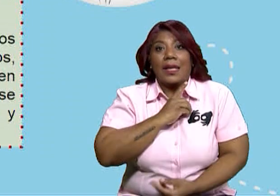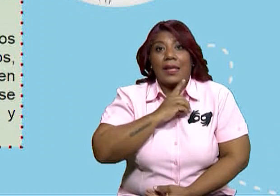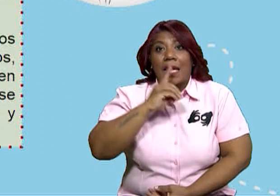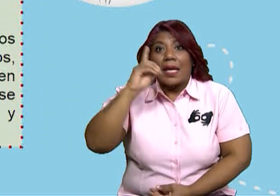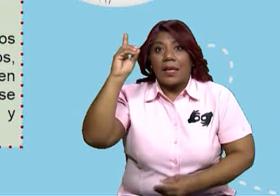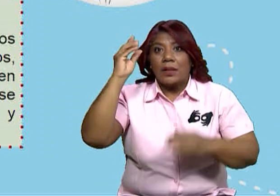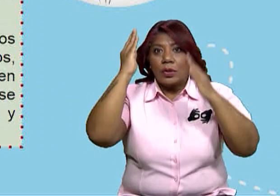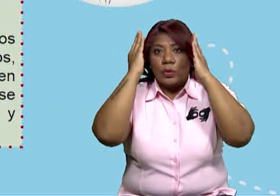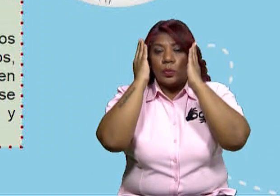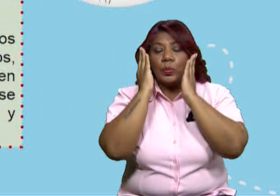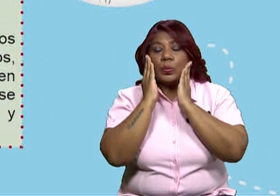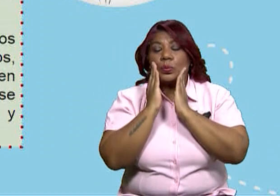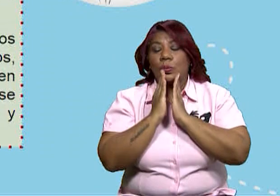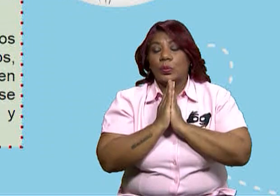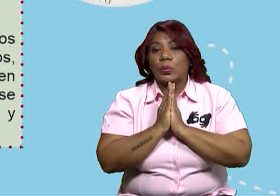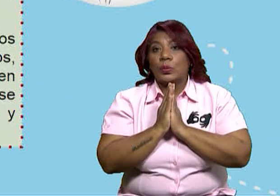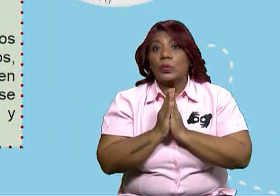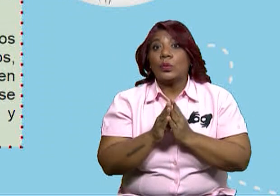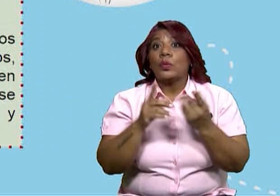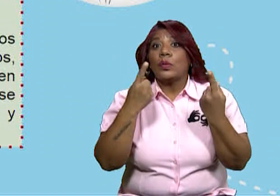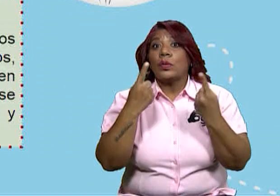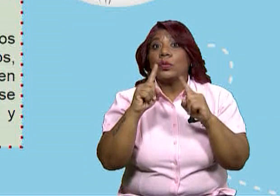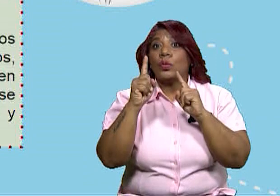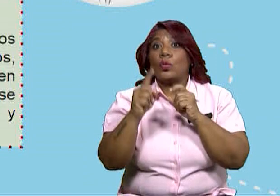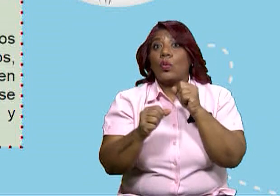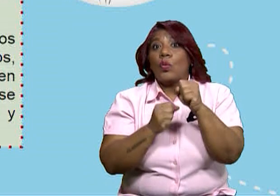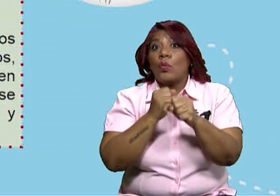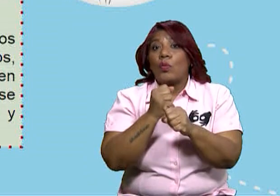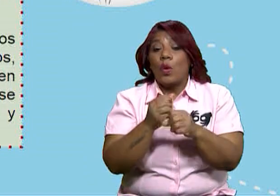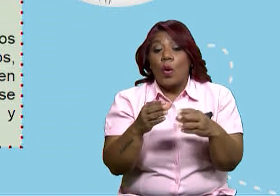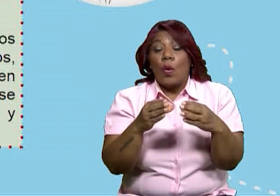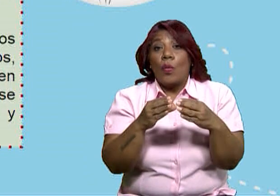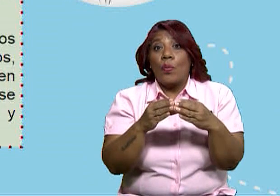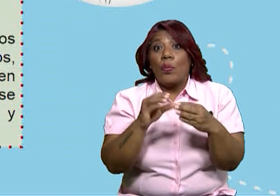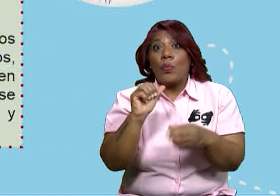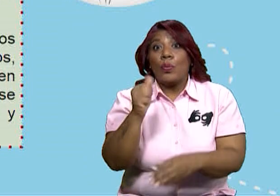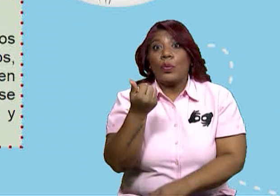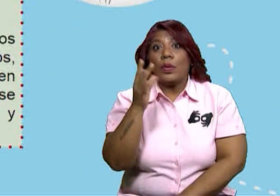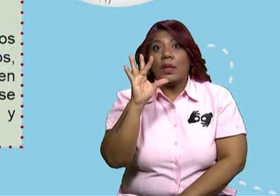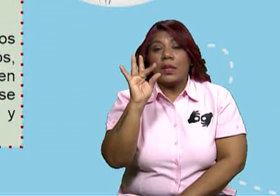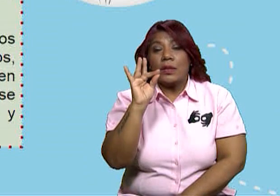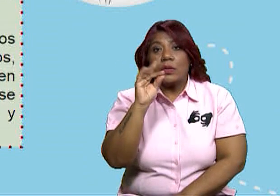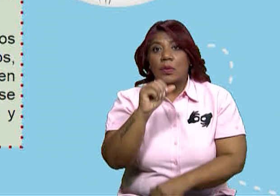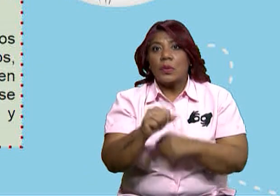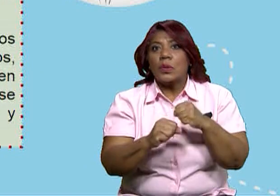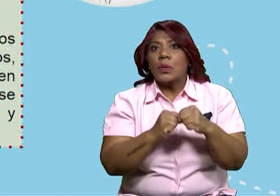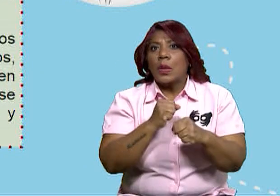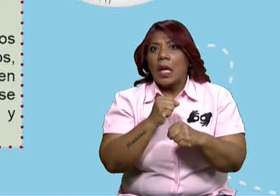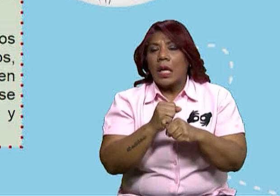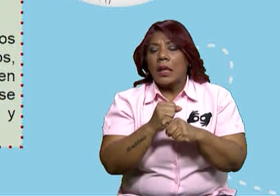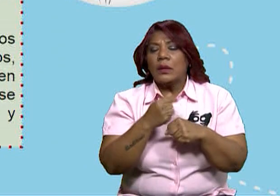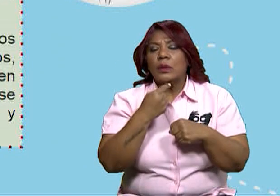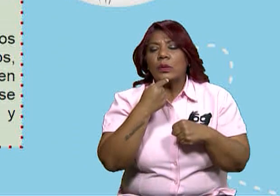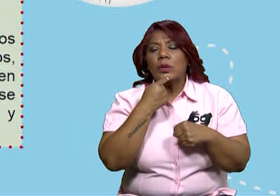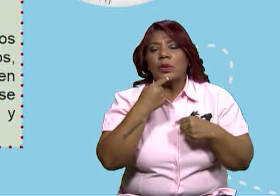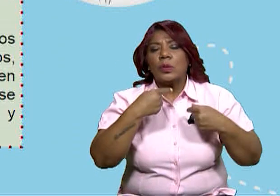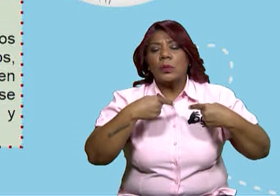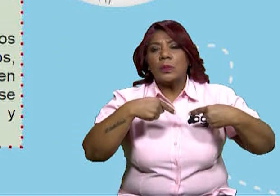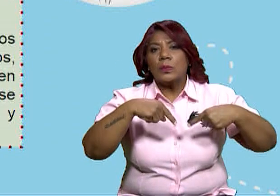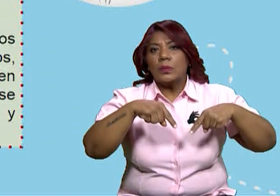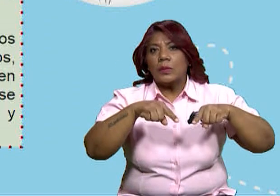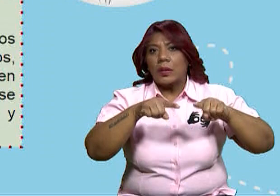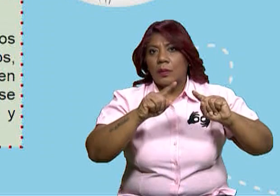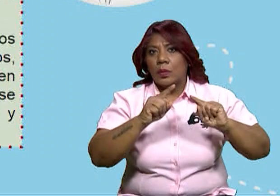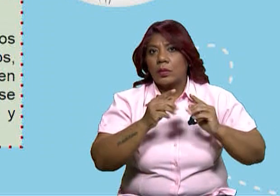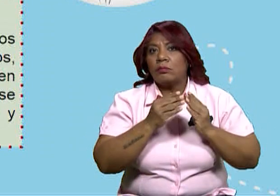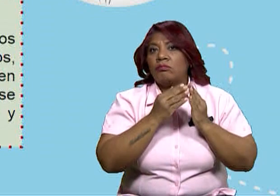cuando alcanzó la mayoría de edad, decidió embarcarse en un viaje a Irlanda, donde empezó a estudiar